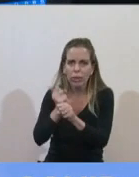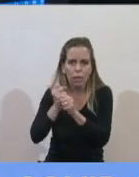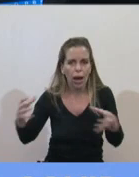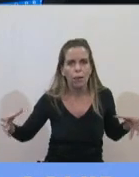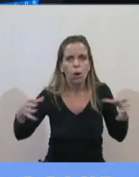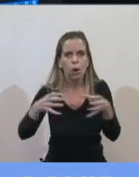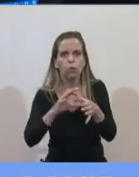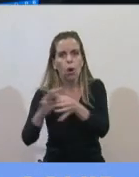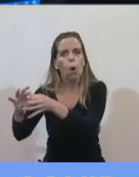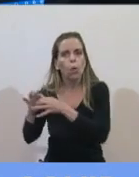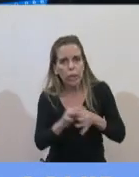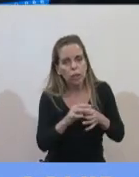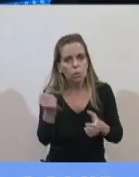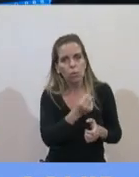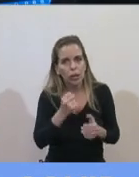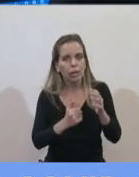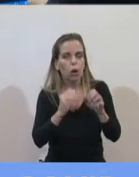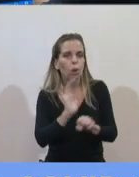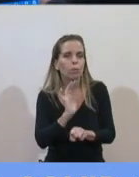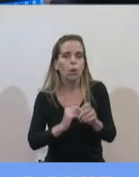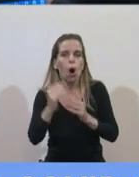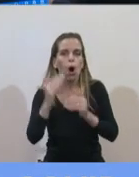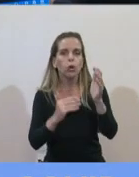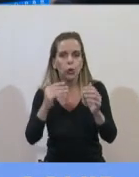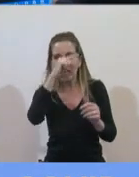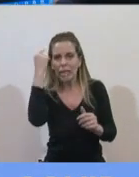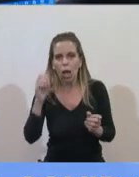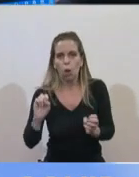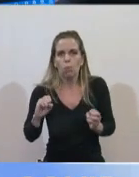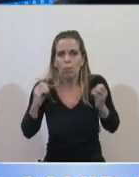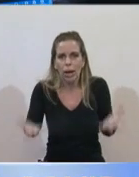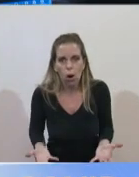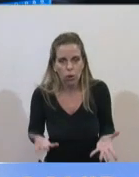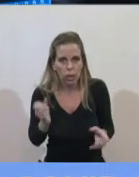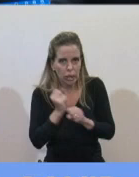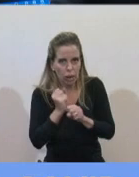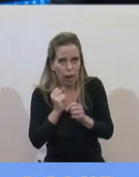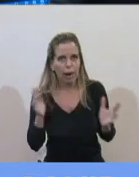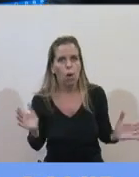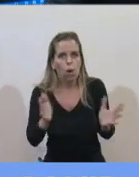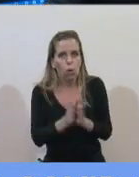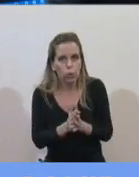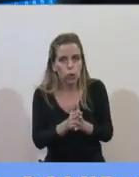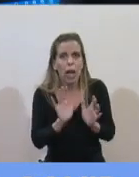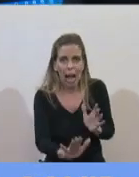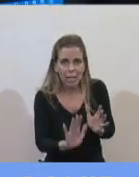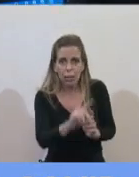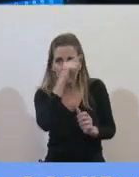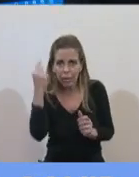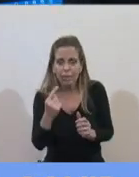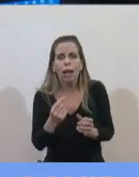estado más moderno que tenga más datos que tenga mejores prioridades y que tenga mejor capacidad de ejecución vamos a tener un estado